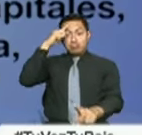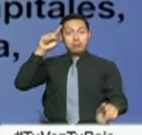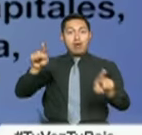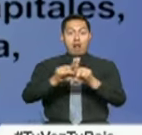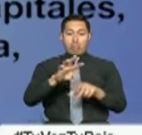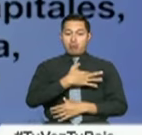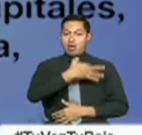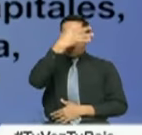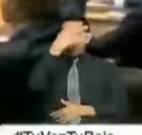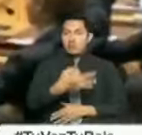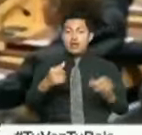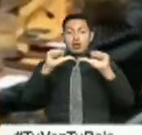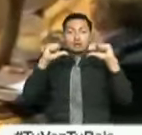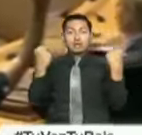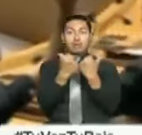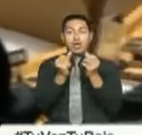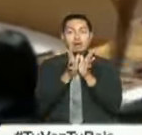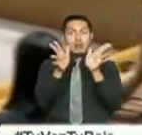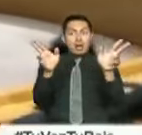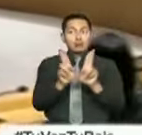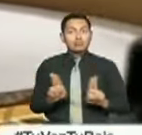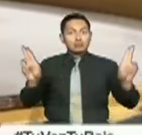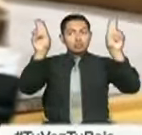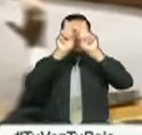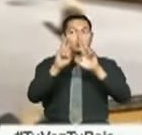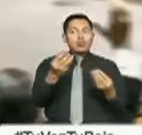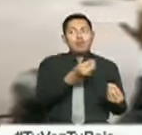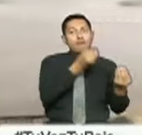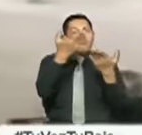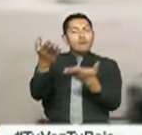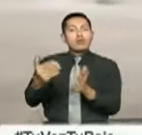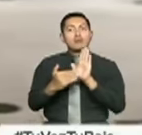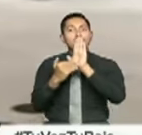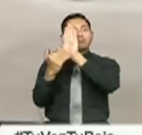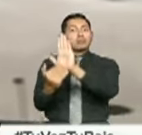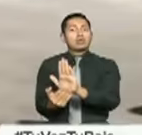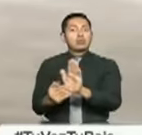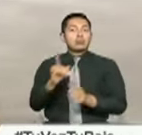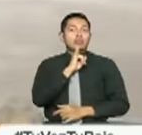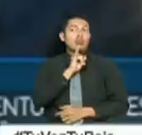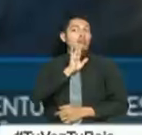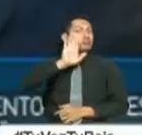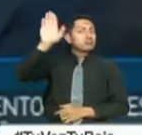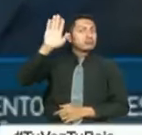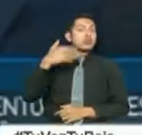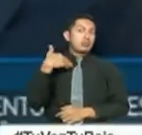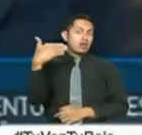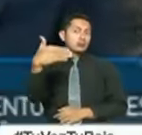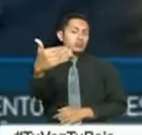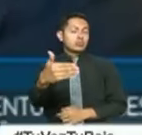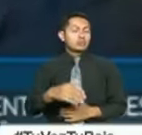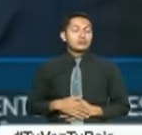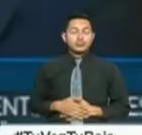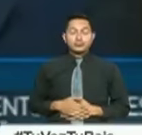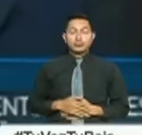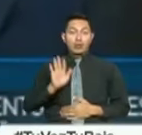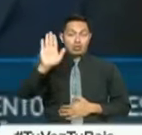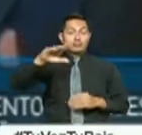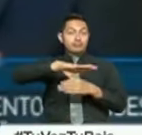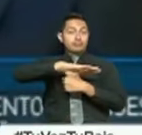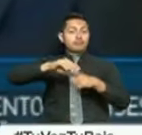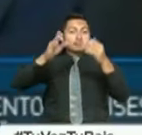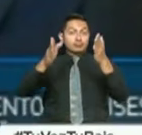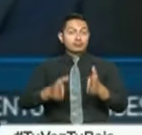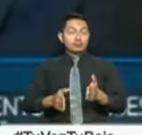se expondrá en la Asamblea General de las Naciones Unidas en Nueva York en los próximos días. El jefe de la diplomacia ecuatoriana agregó que la cumbre